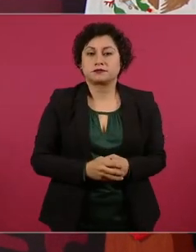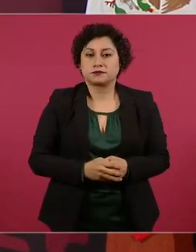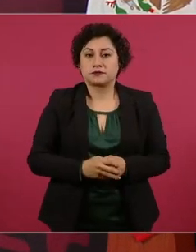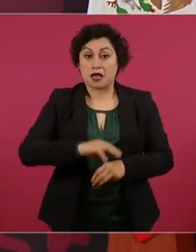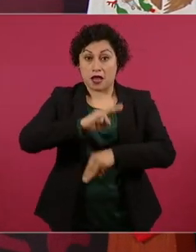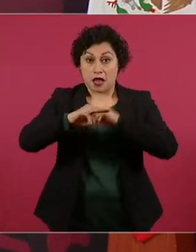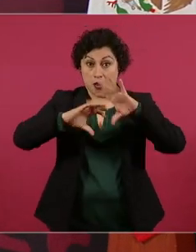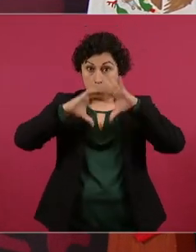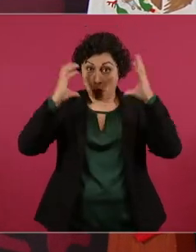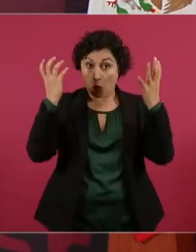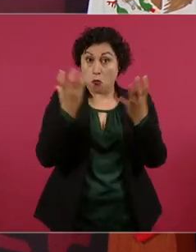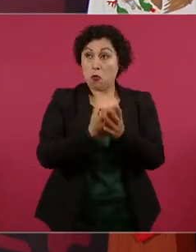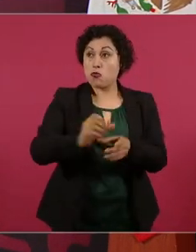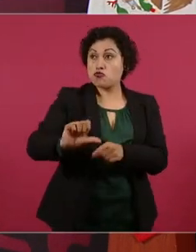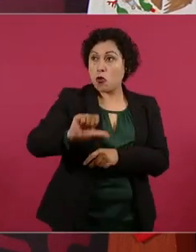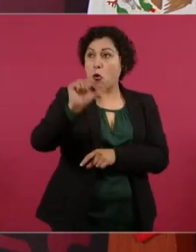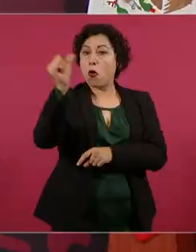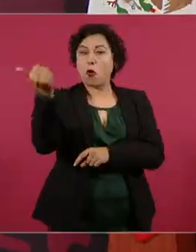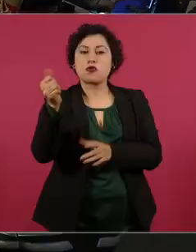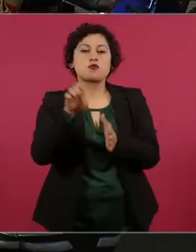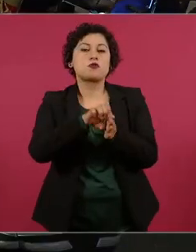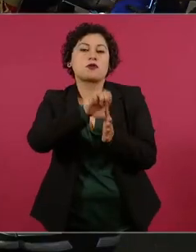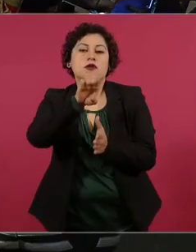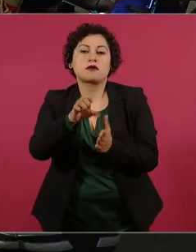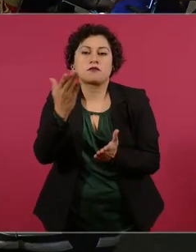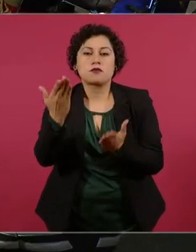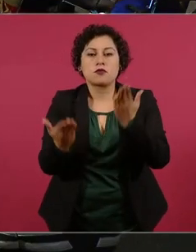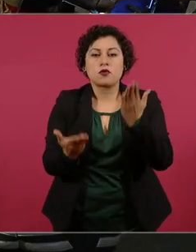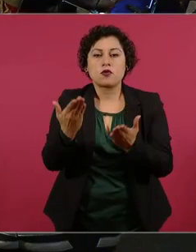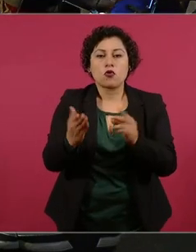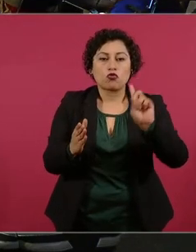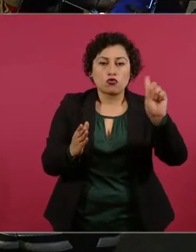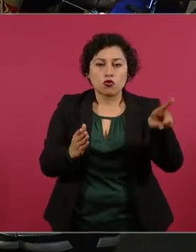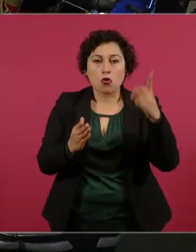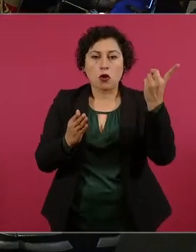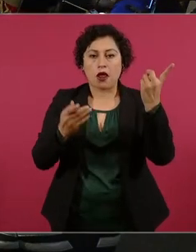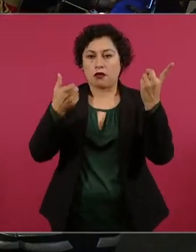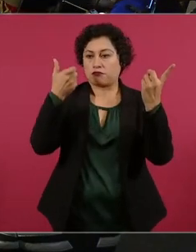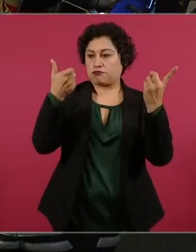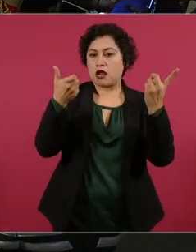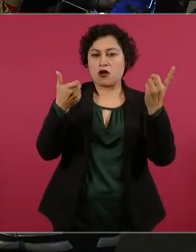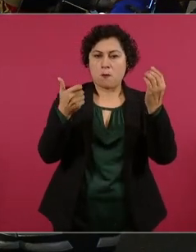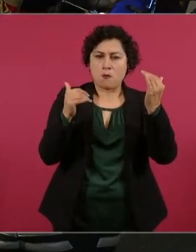en el mundo con relación al dólar. Y esto es, miren,